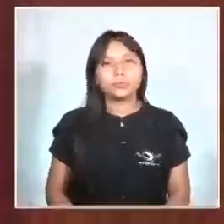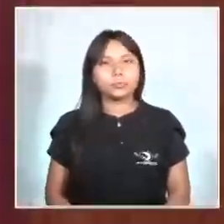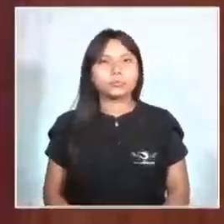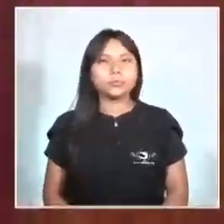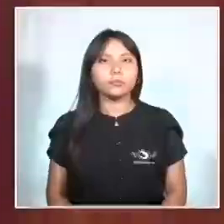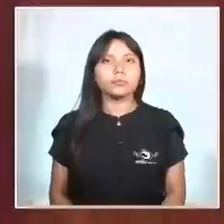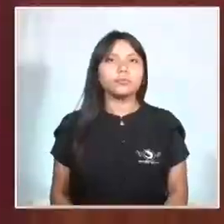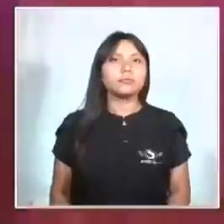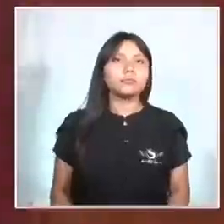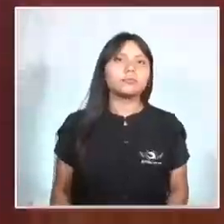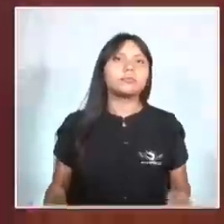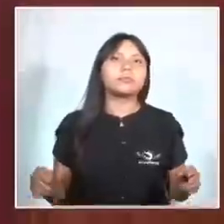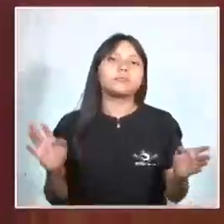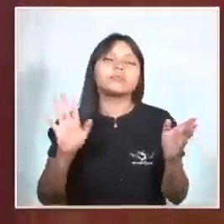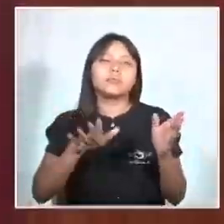mama sete.